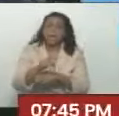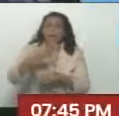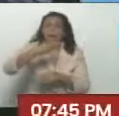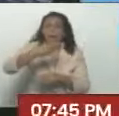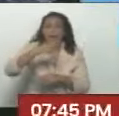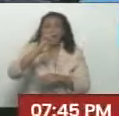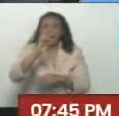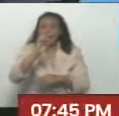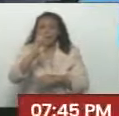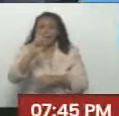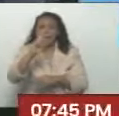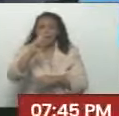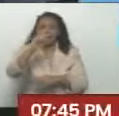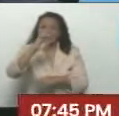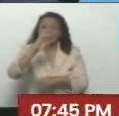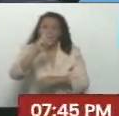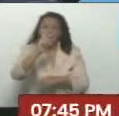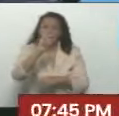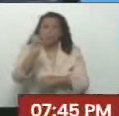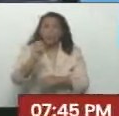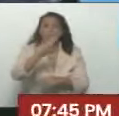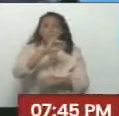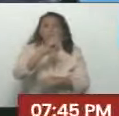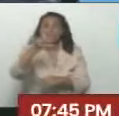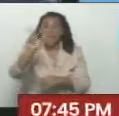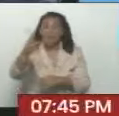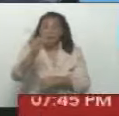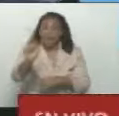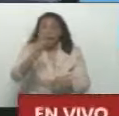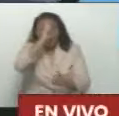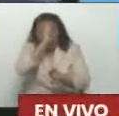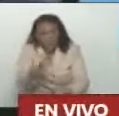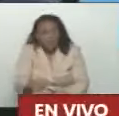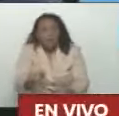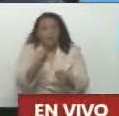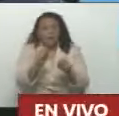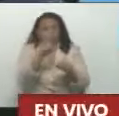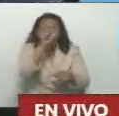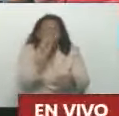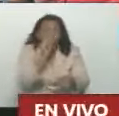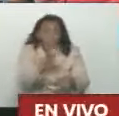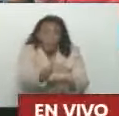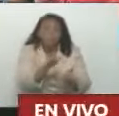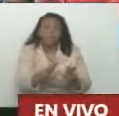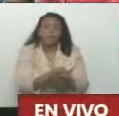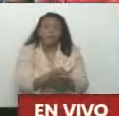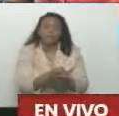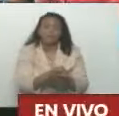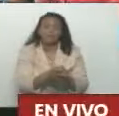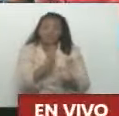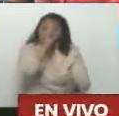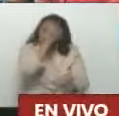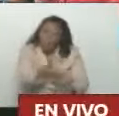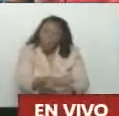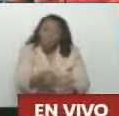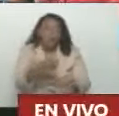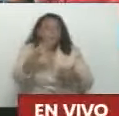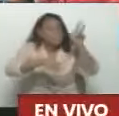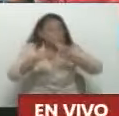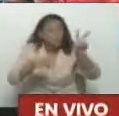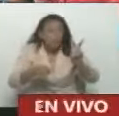homenaje. Pasa para acá, Ernesto. Ernesto estuvo en el homenaje a Orlando Figuera. Ernesto ha sido uno de los venezolanos